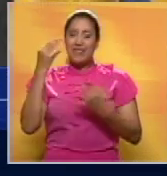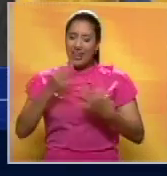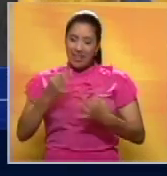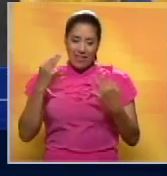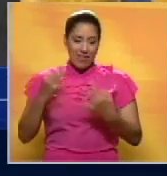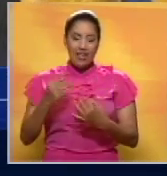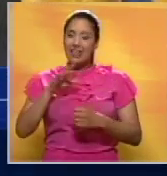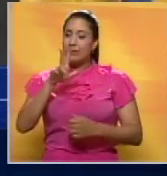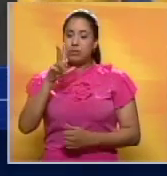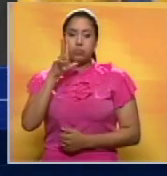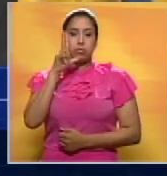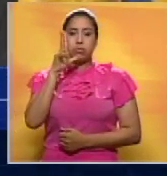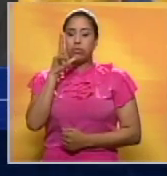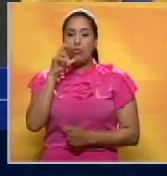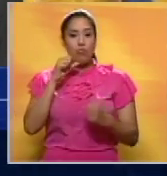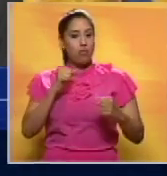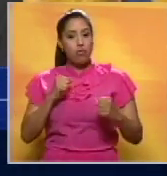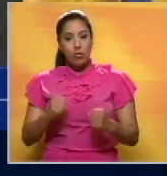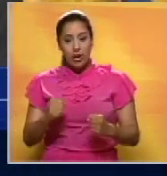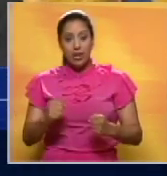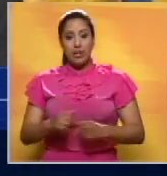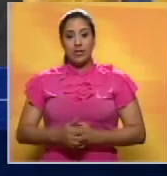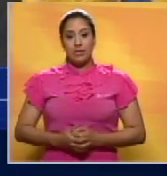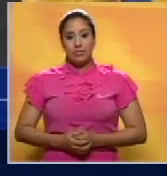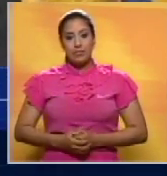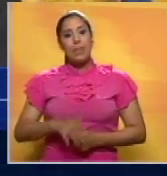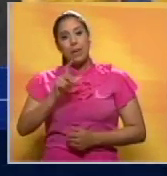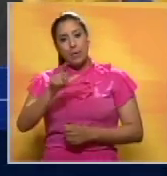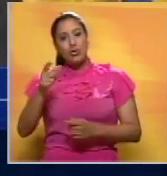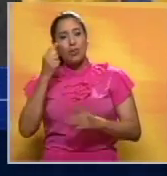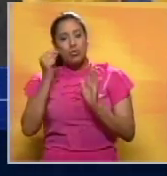un problema terrible.